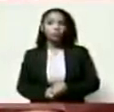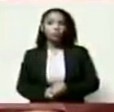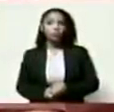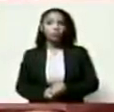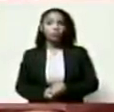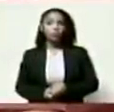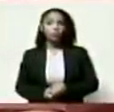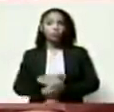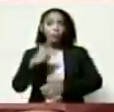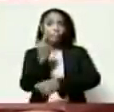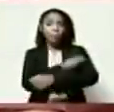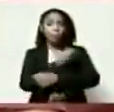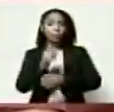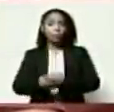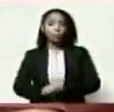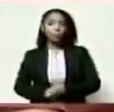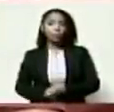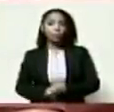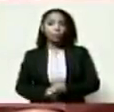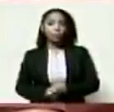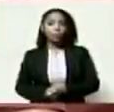Fue con las vacunas.